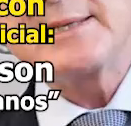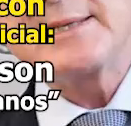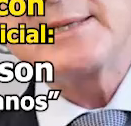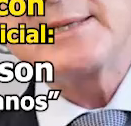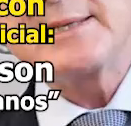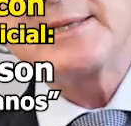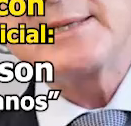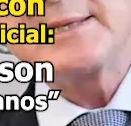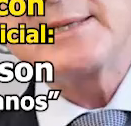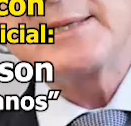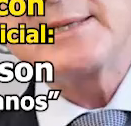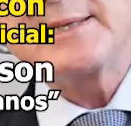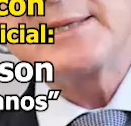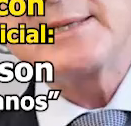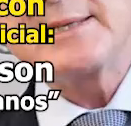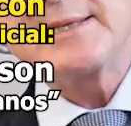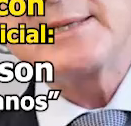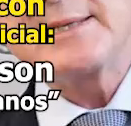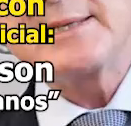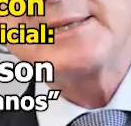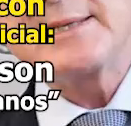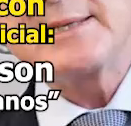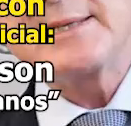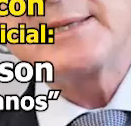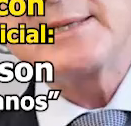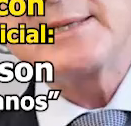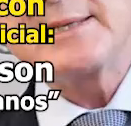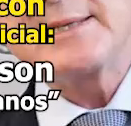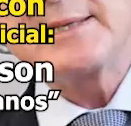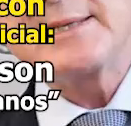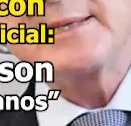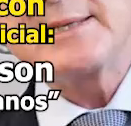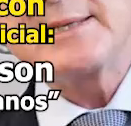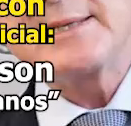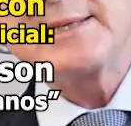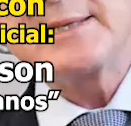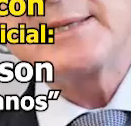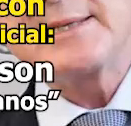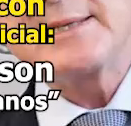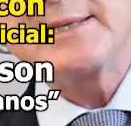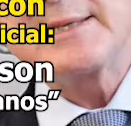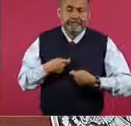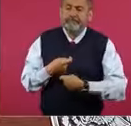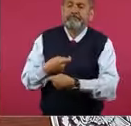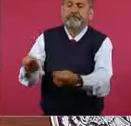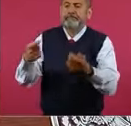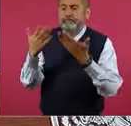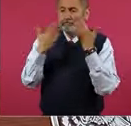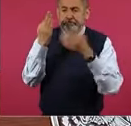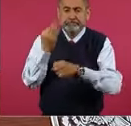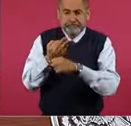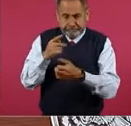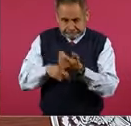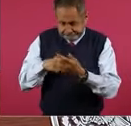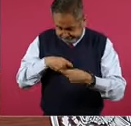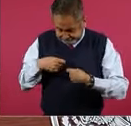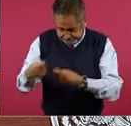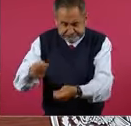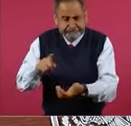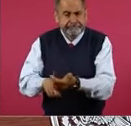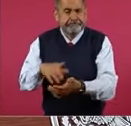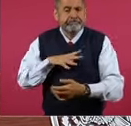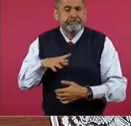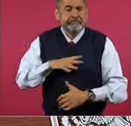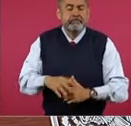AMLO descarta diálogo con Ken Salazar sobre reforma judicial, los temas de México son responsabilidad de los mexicanos. El presidente Andrés Manuel López